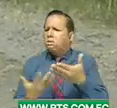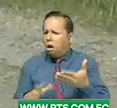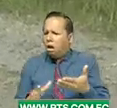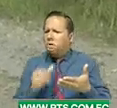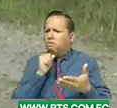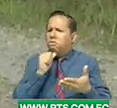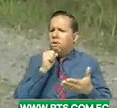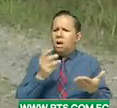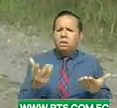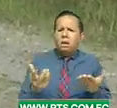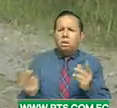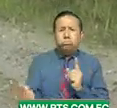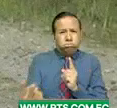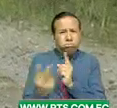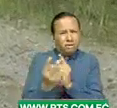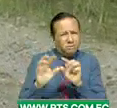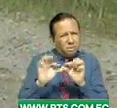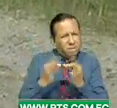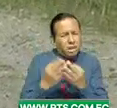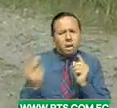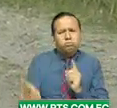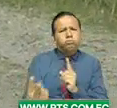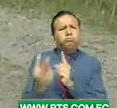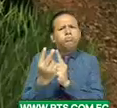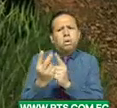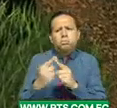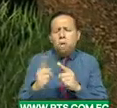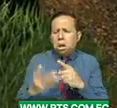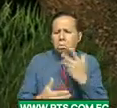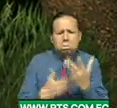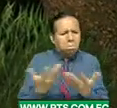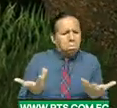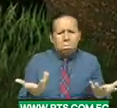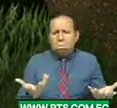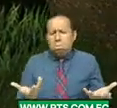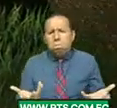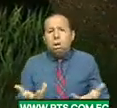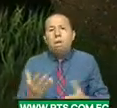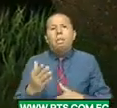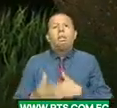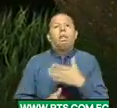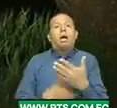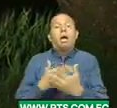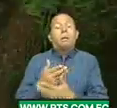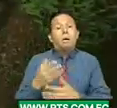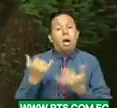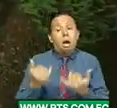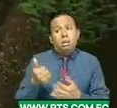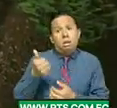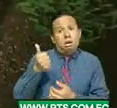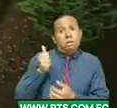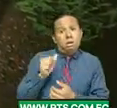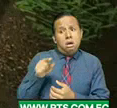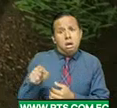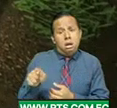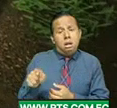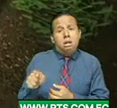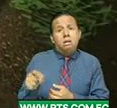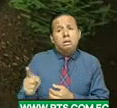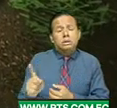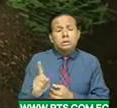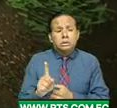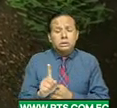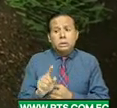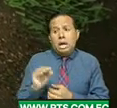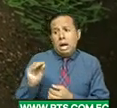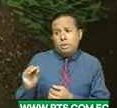sus presuntos victimarios. Sin embargo, recién el pasado fin de semana, luego de que uno de quienes participaron en el entierro del cuerpo contó a otra persona